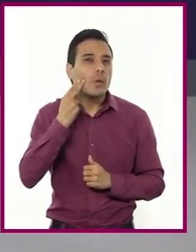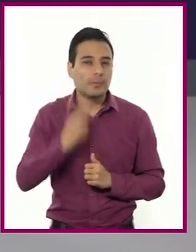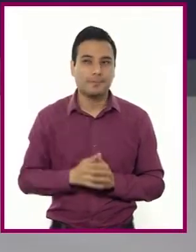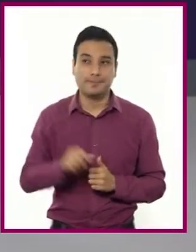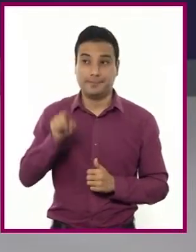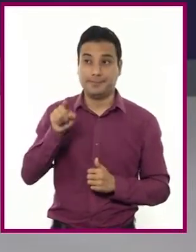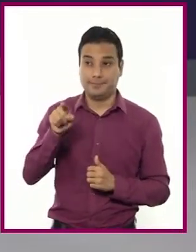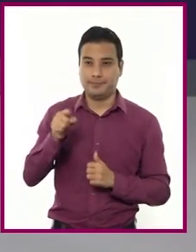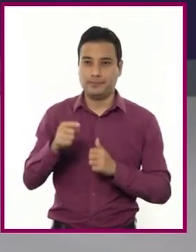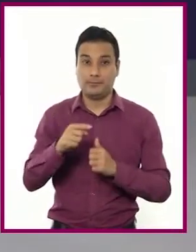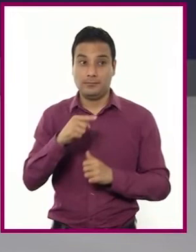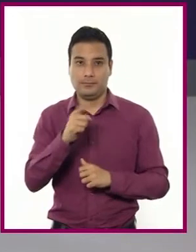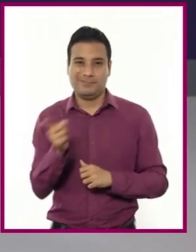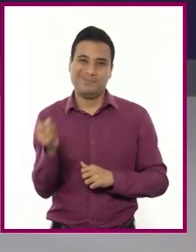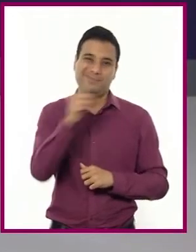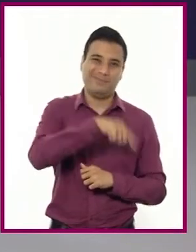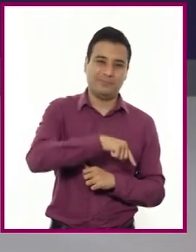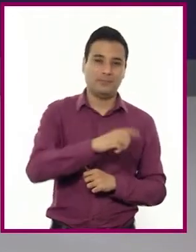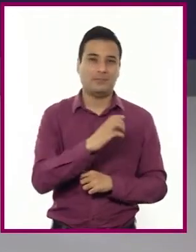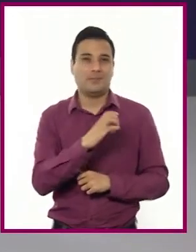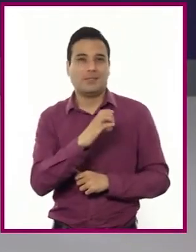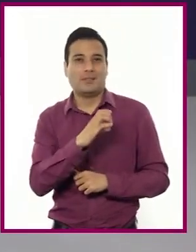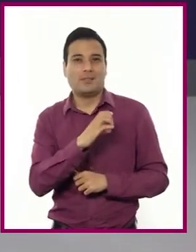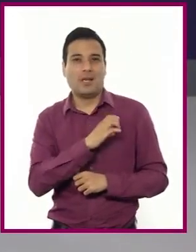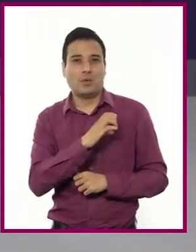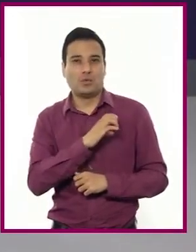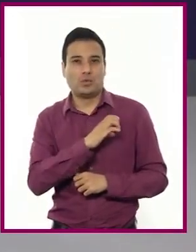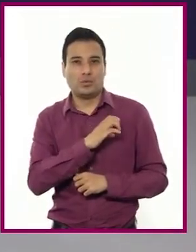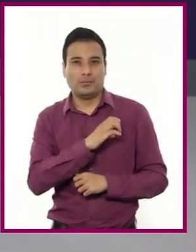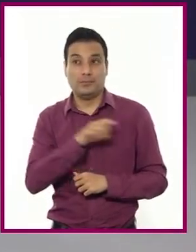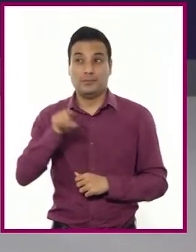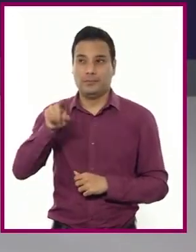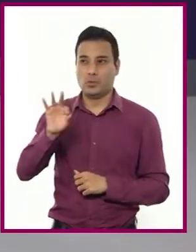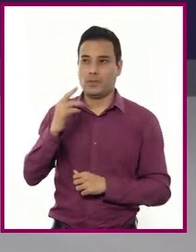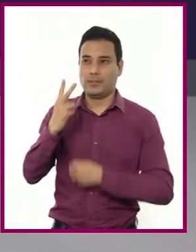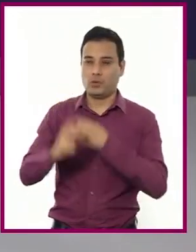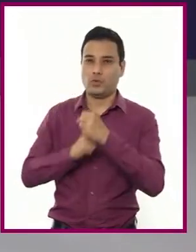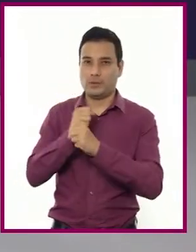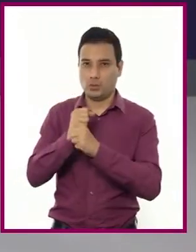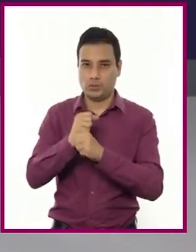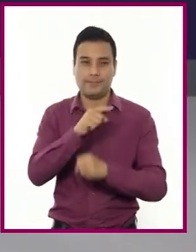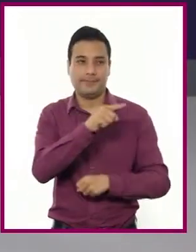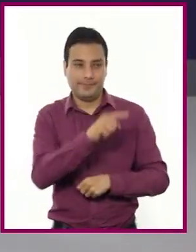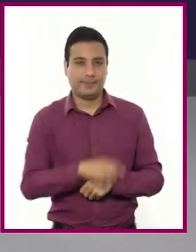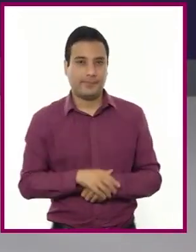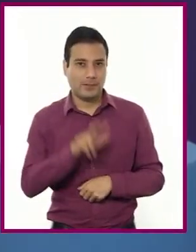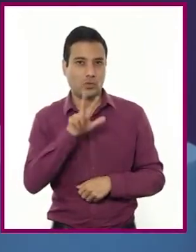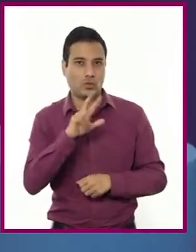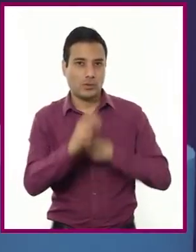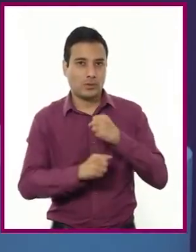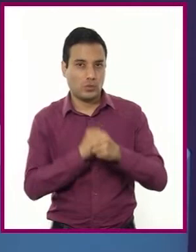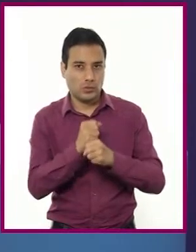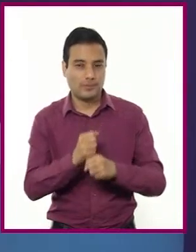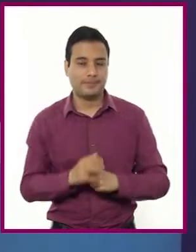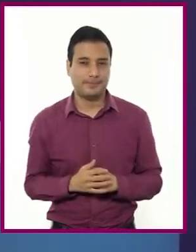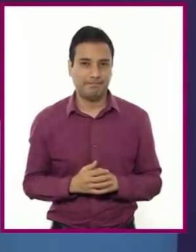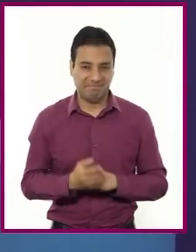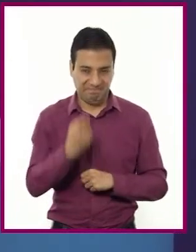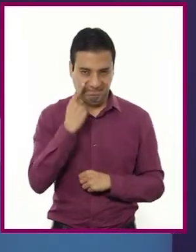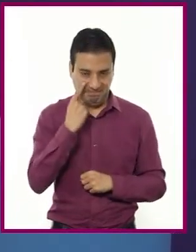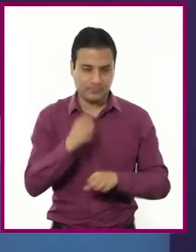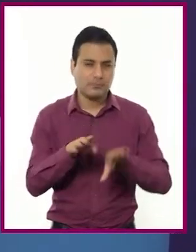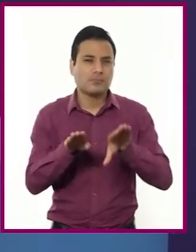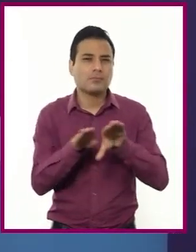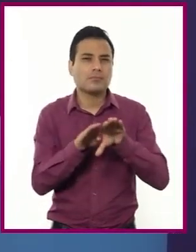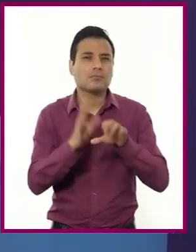Carlos. Si Juan actualmente tiene 42 años y Carlos 18. Seguramente